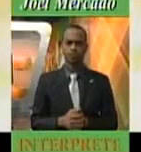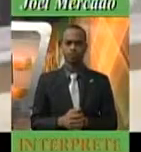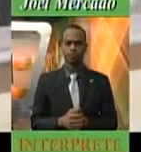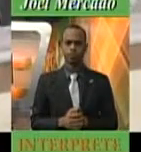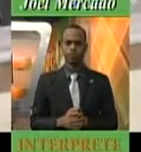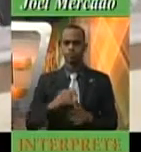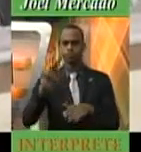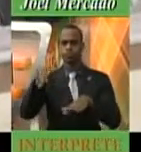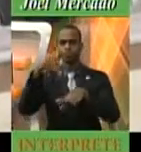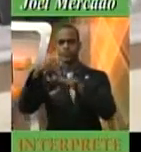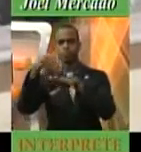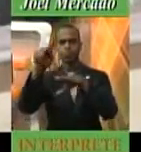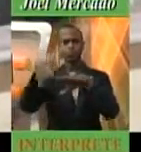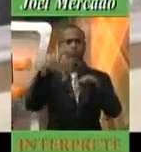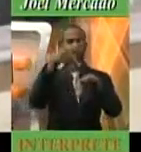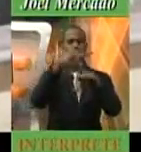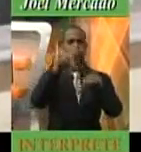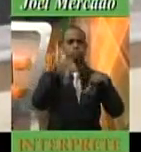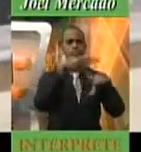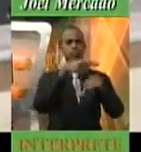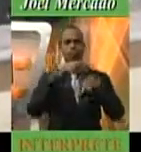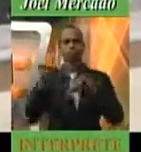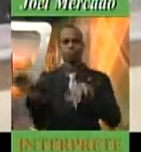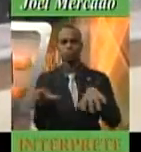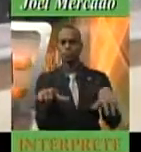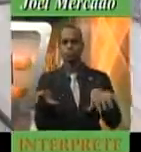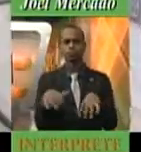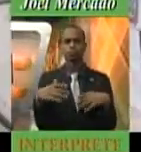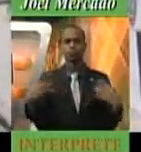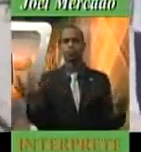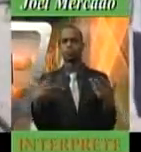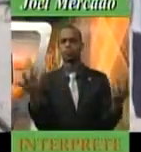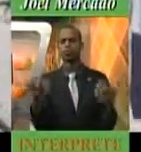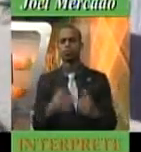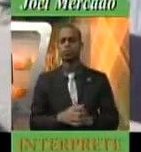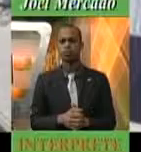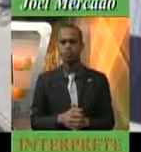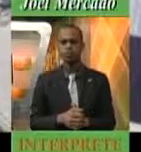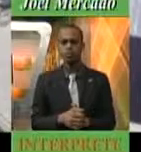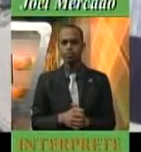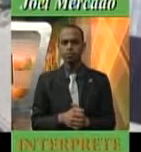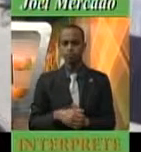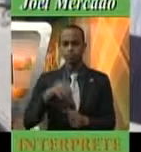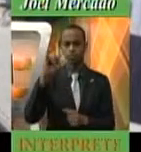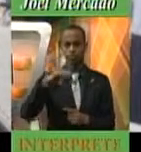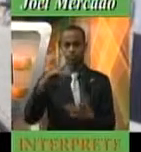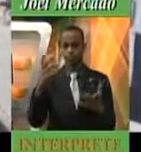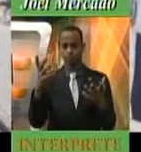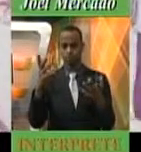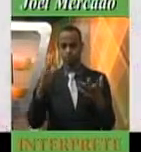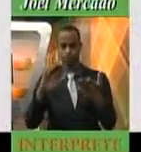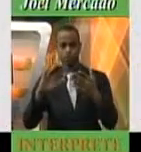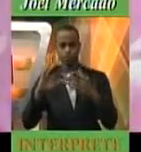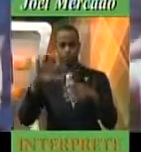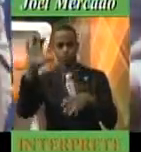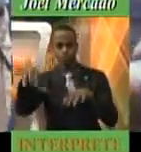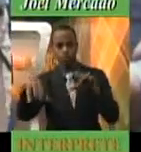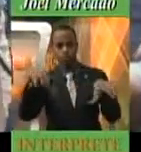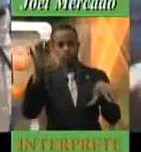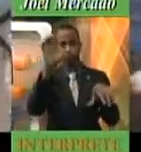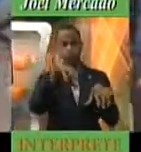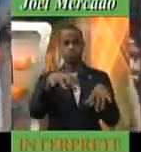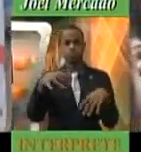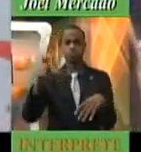en qué provincias fundamentales esto se producía? No solo a partir de lo poblacional, de lo estrictamente demográfico.